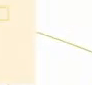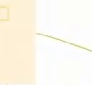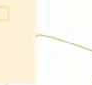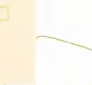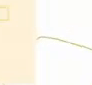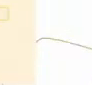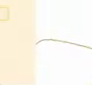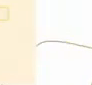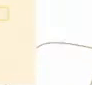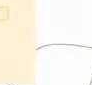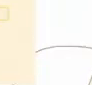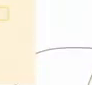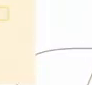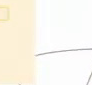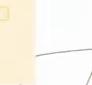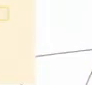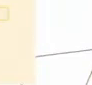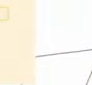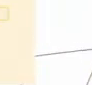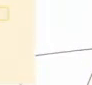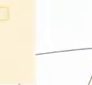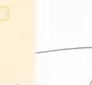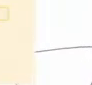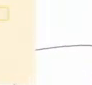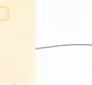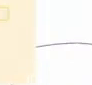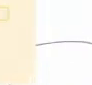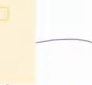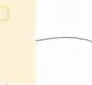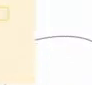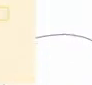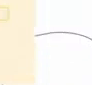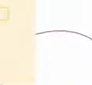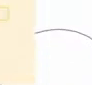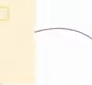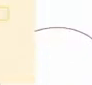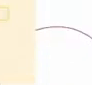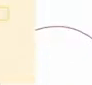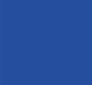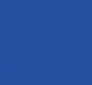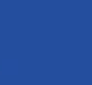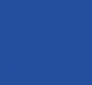su diferencia, como la estatura entre dos estudiantes.